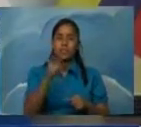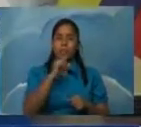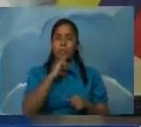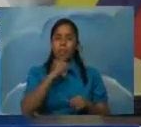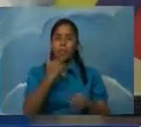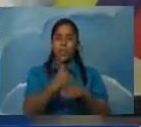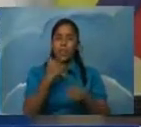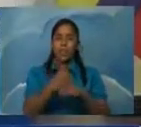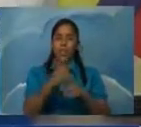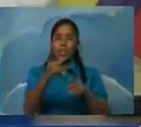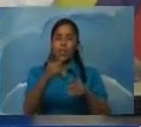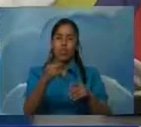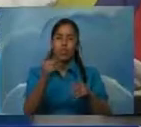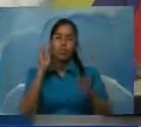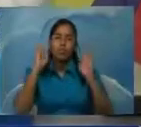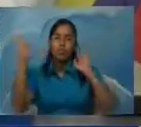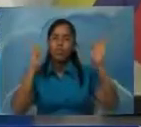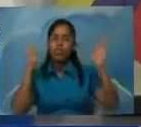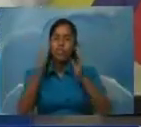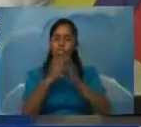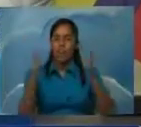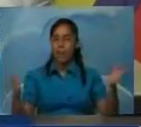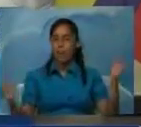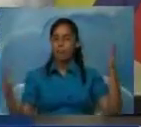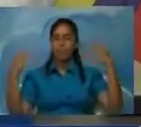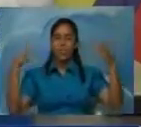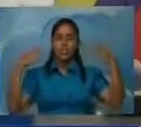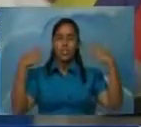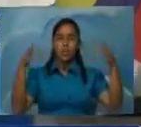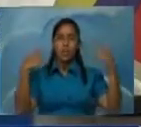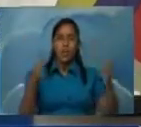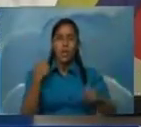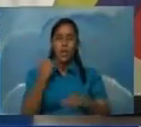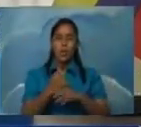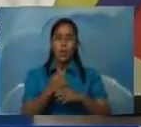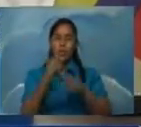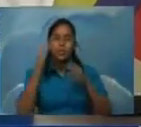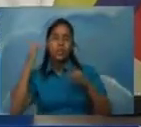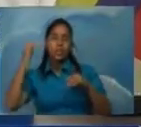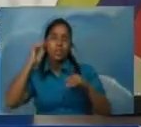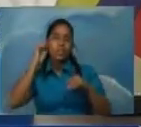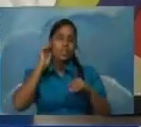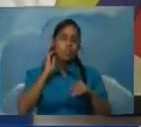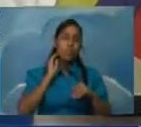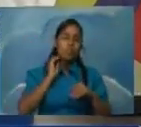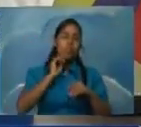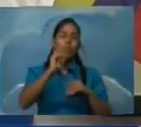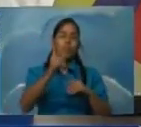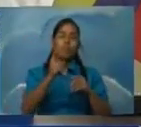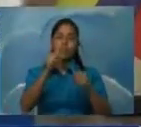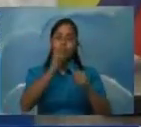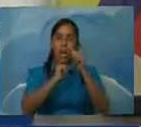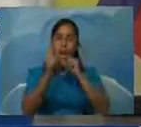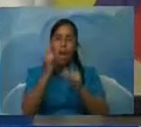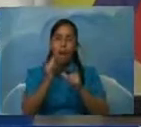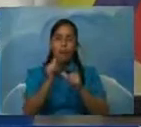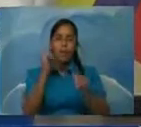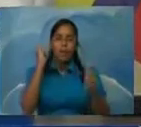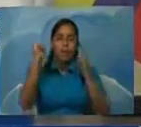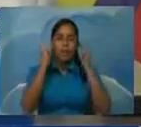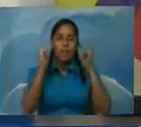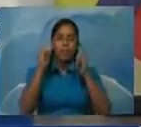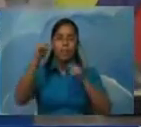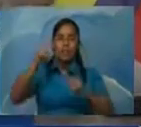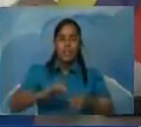como el ruido de grandes truenos, como el sonido de muchas aguas. la fiesta en